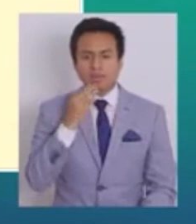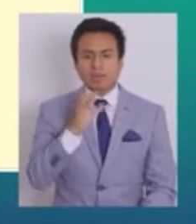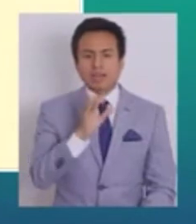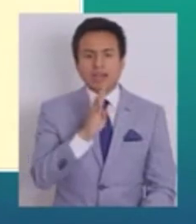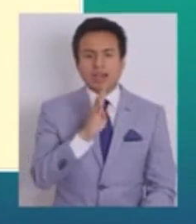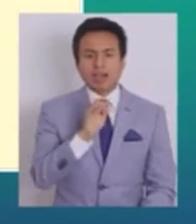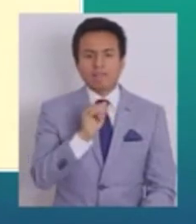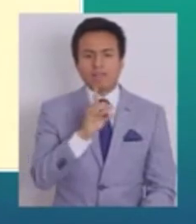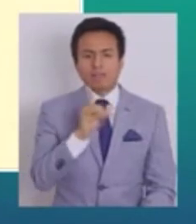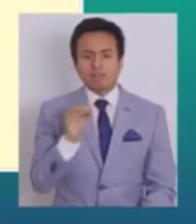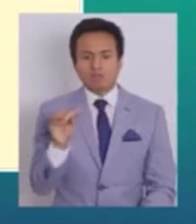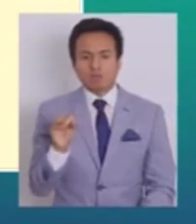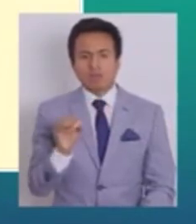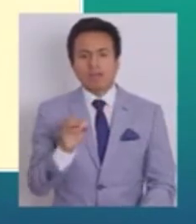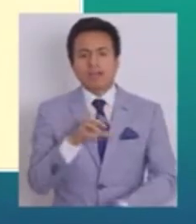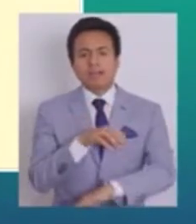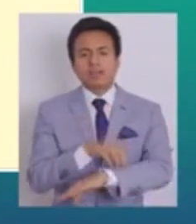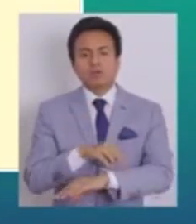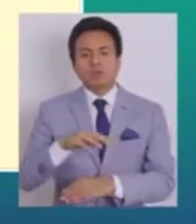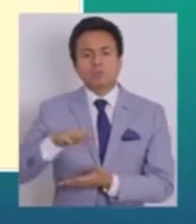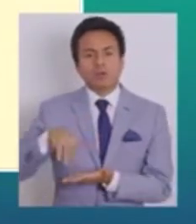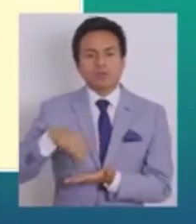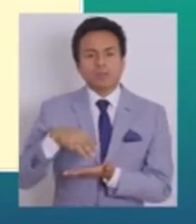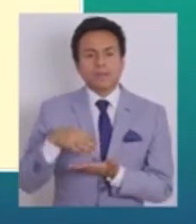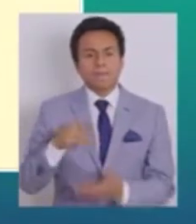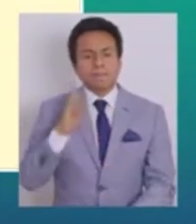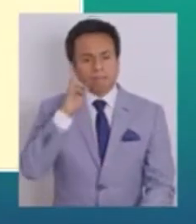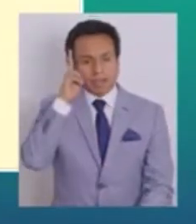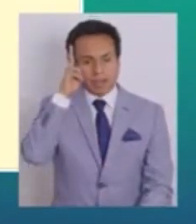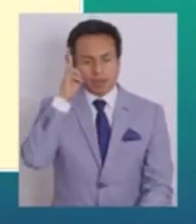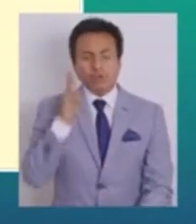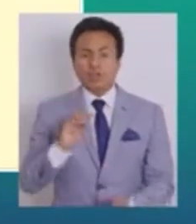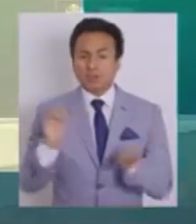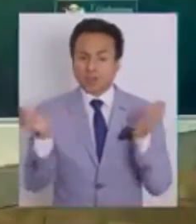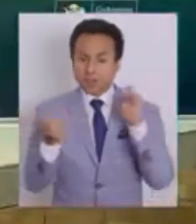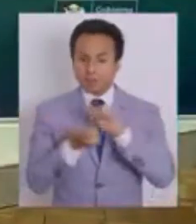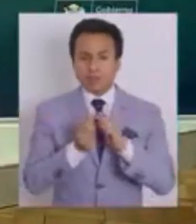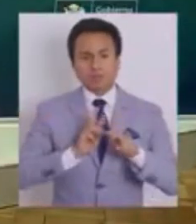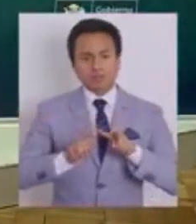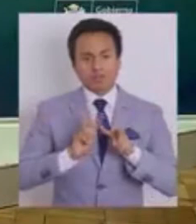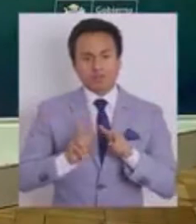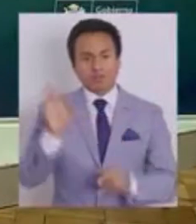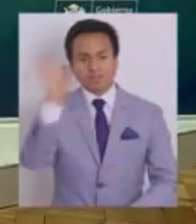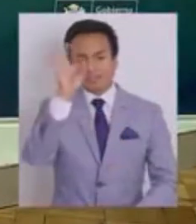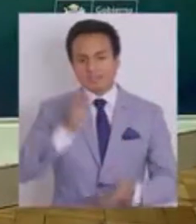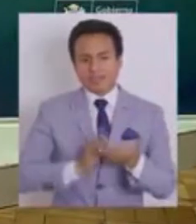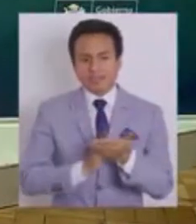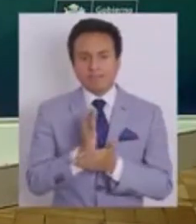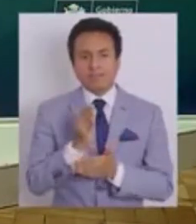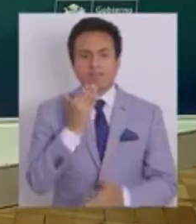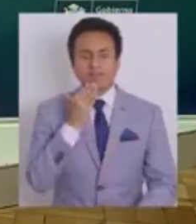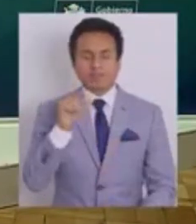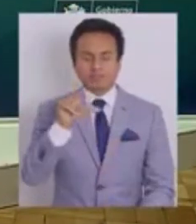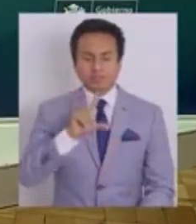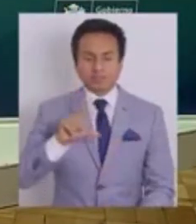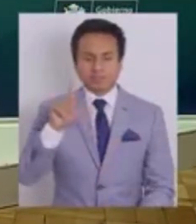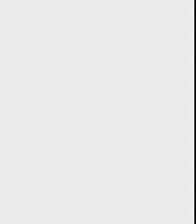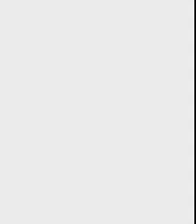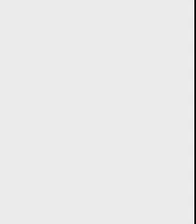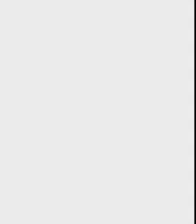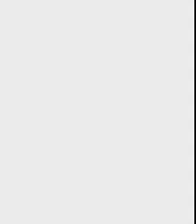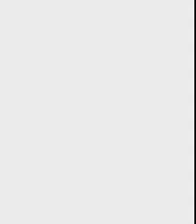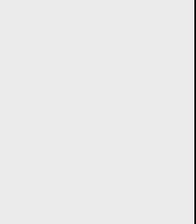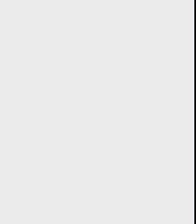Cabildo. Y en la región de Maule, Pelarco. Esos serían los cambios que estamos haciendo a partir del día sábado y a partir del día